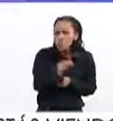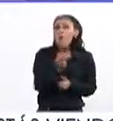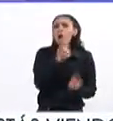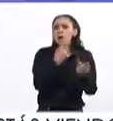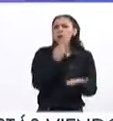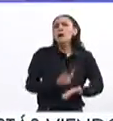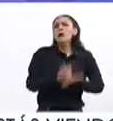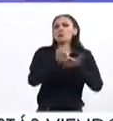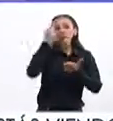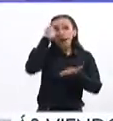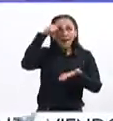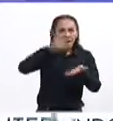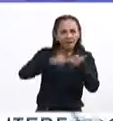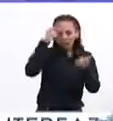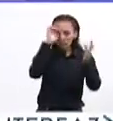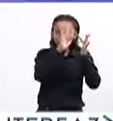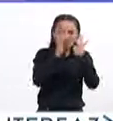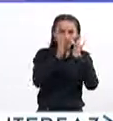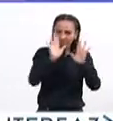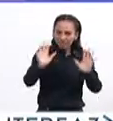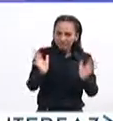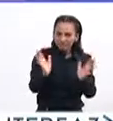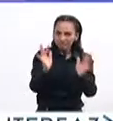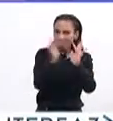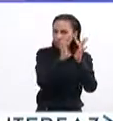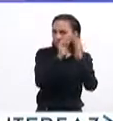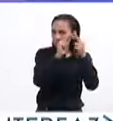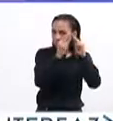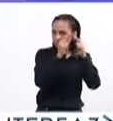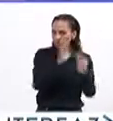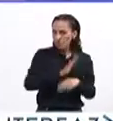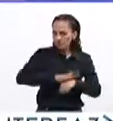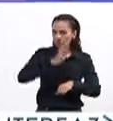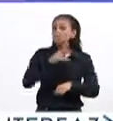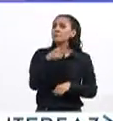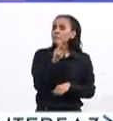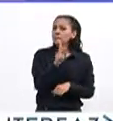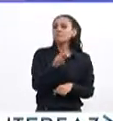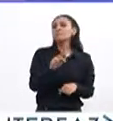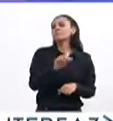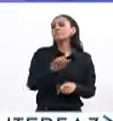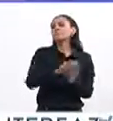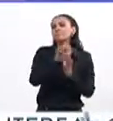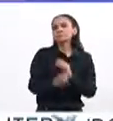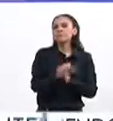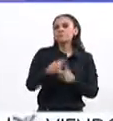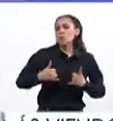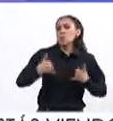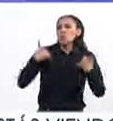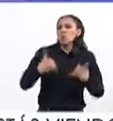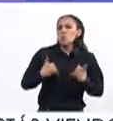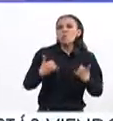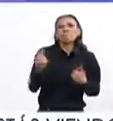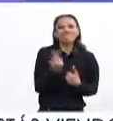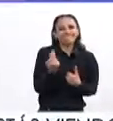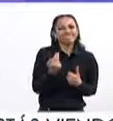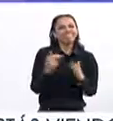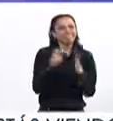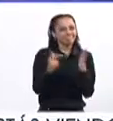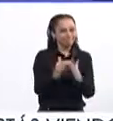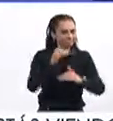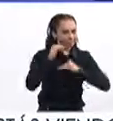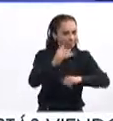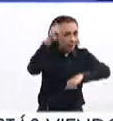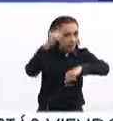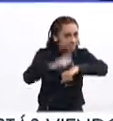funciones cognitivas. Sin embargo, sí hay que tener, por ejemplo, en adolescentes sería tiempos. ¿No? No está